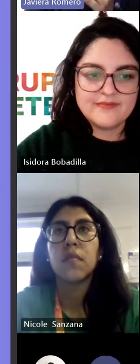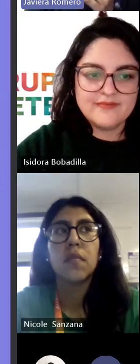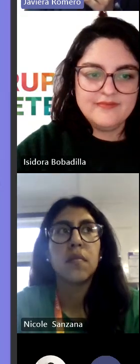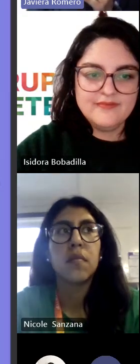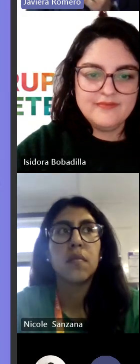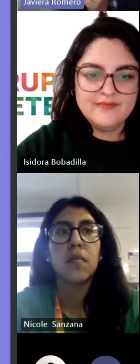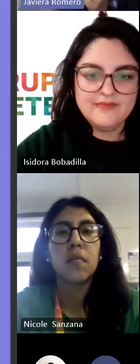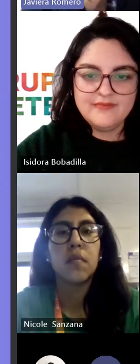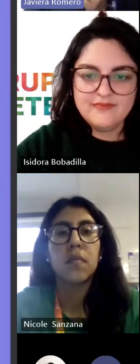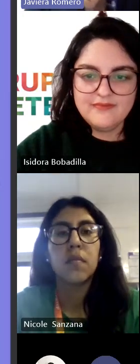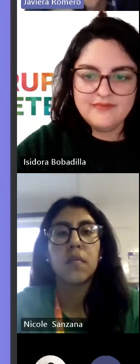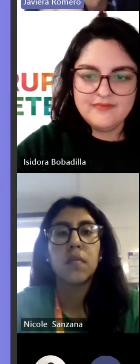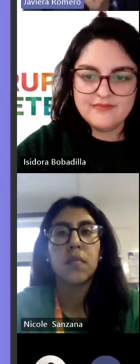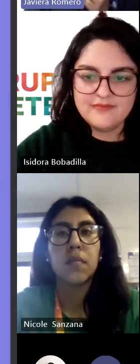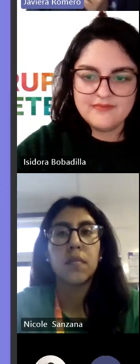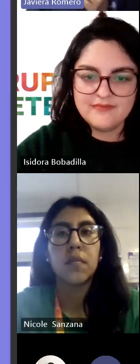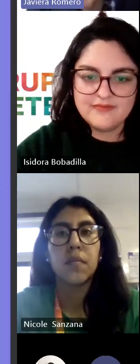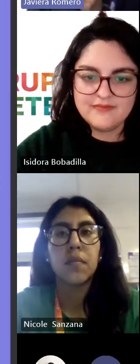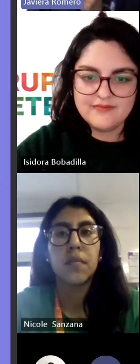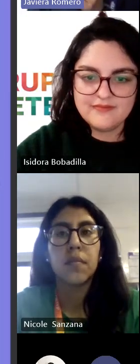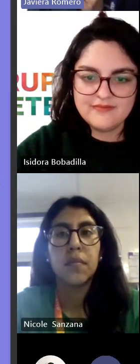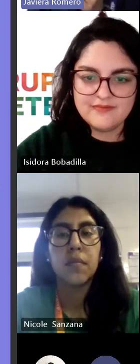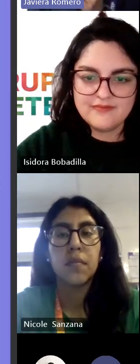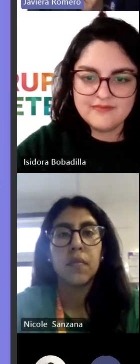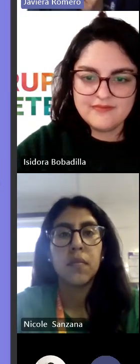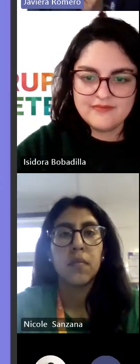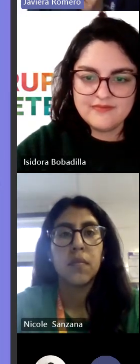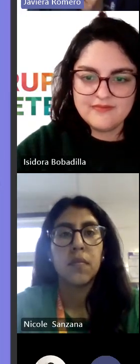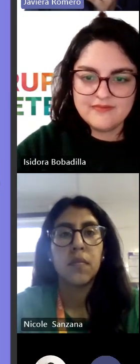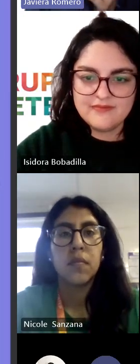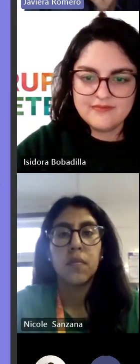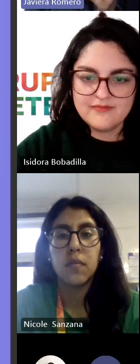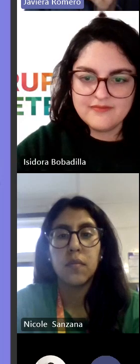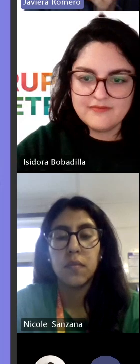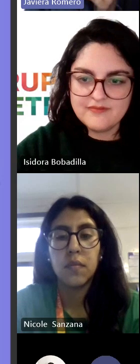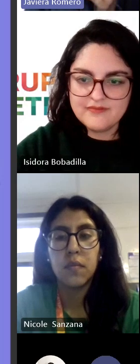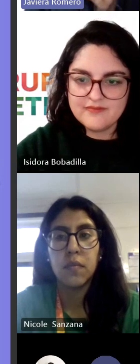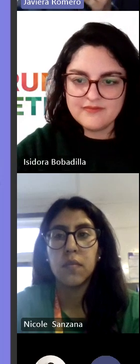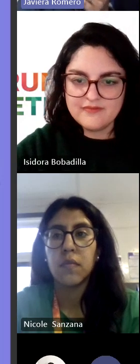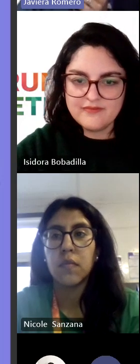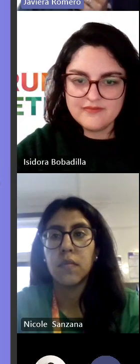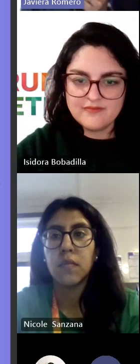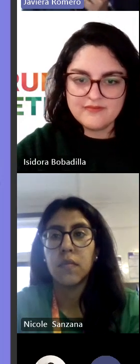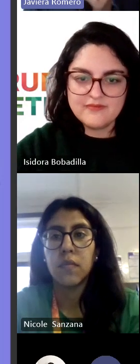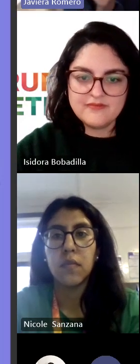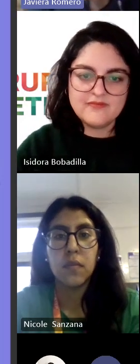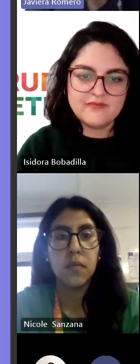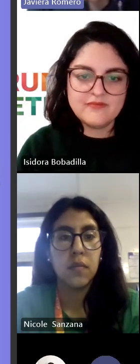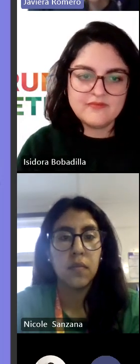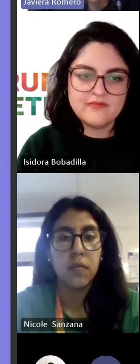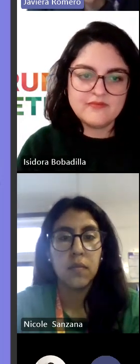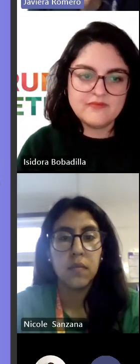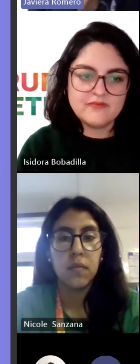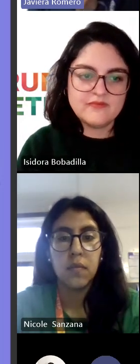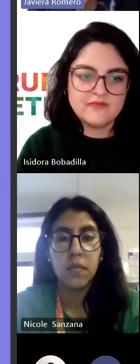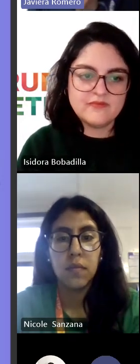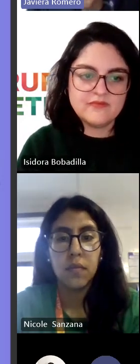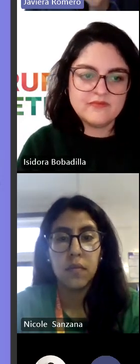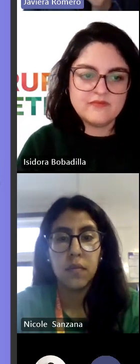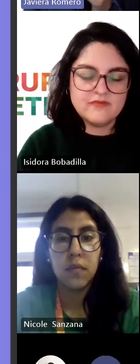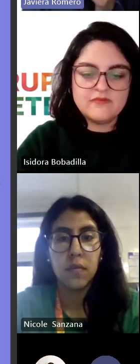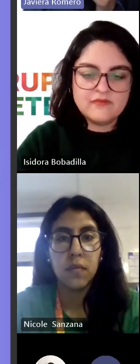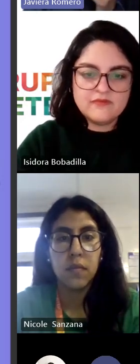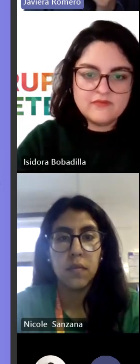a comenzar viendo como detalle un poco de este gran tema, ¿cierto? Vamos a revisar y luego vamos a terminar